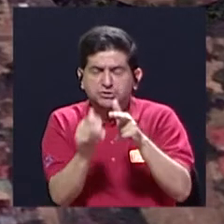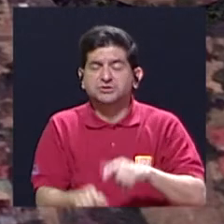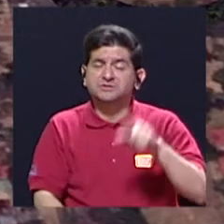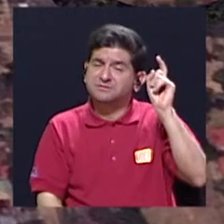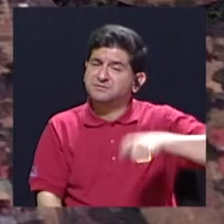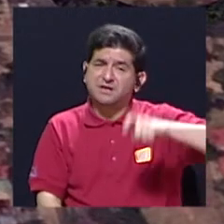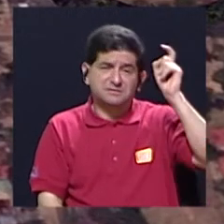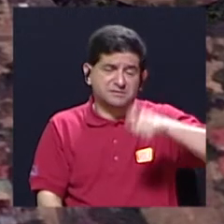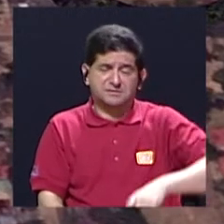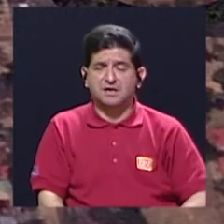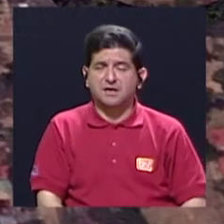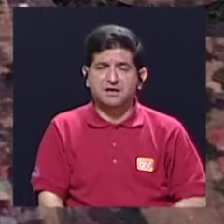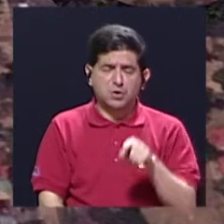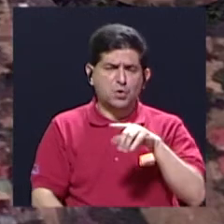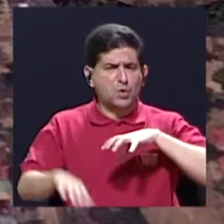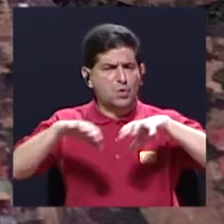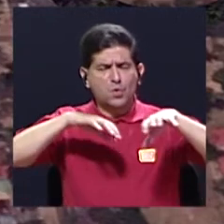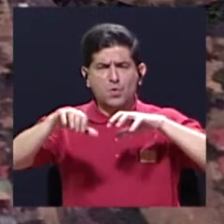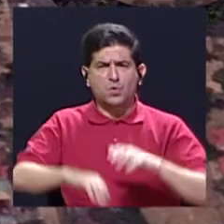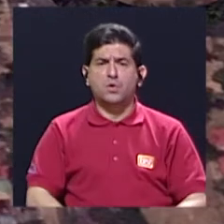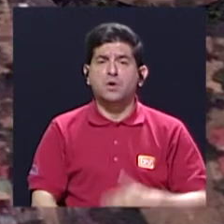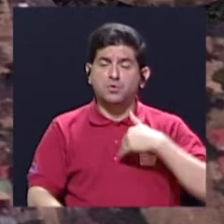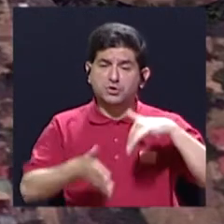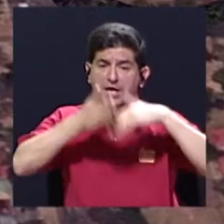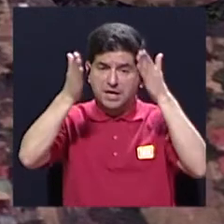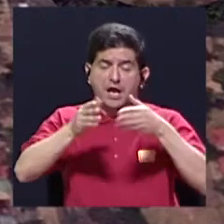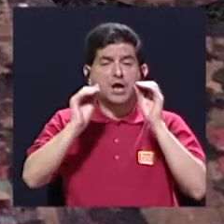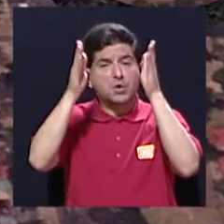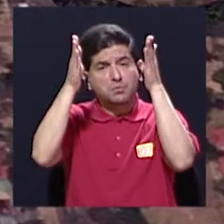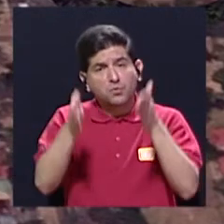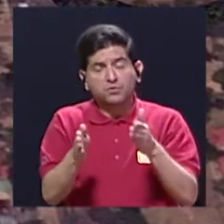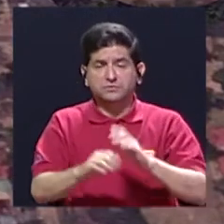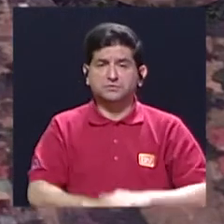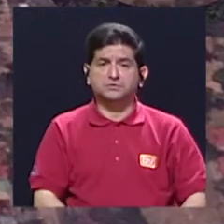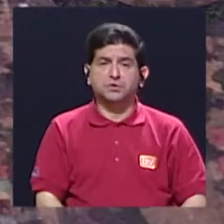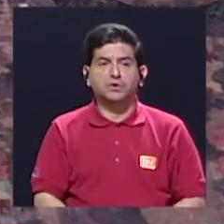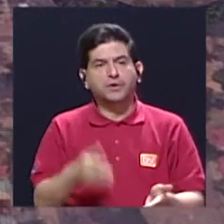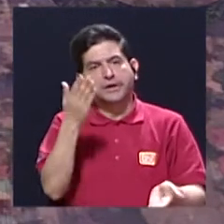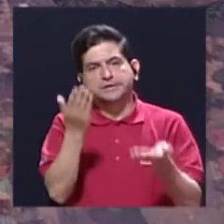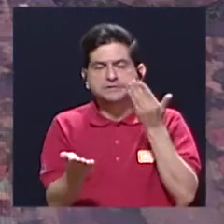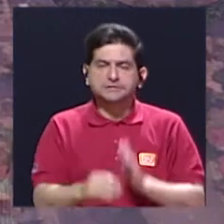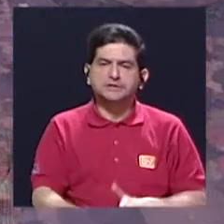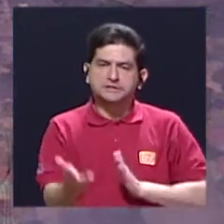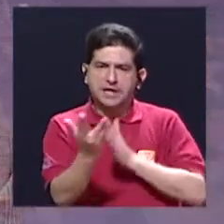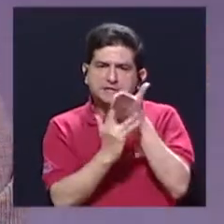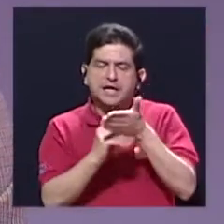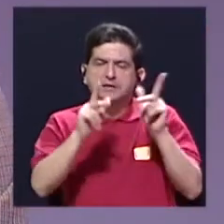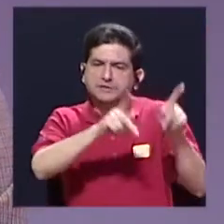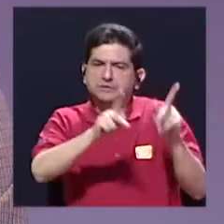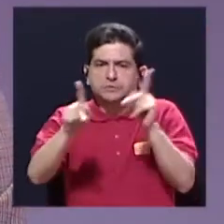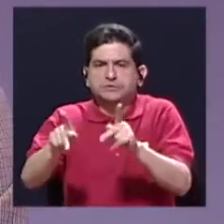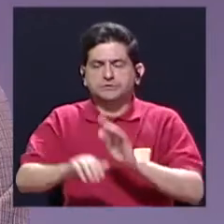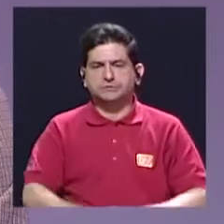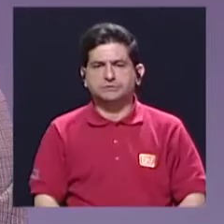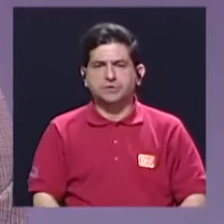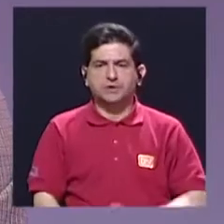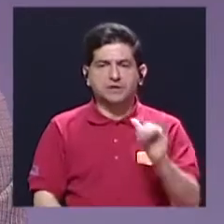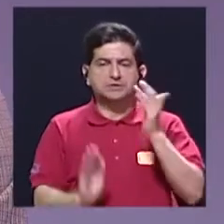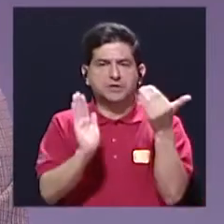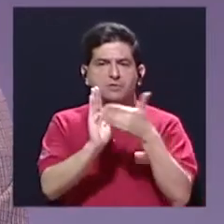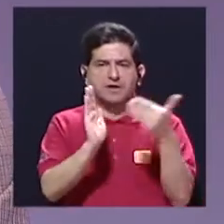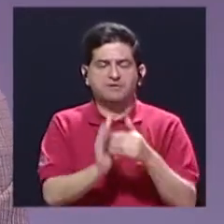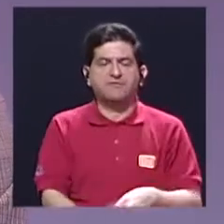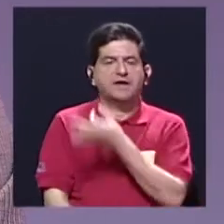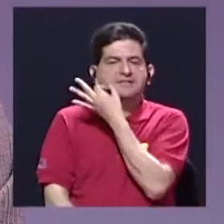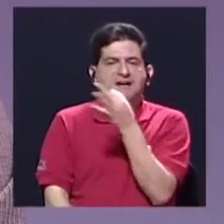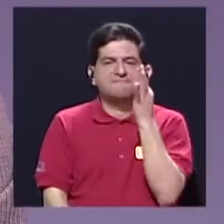que ahí tiene que haber un movimiento muy grande, porque va a haber estudiantes, profesores, posiblemente de entrada de público, que afectará también a